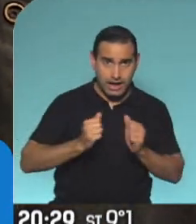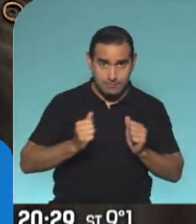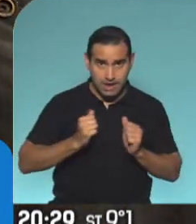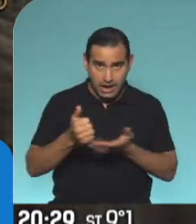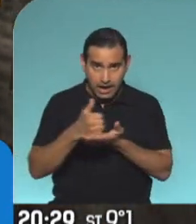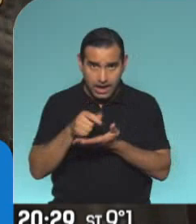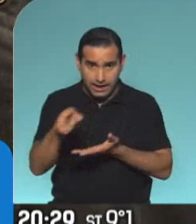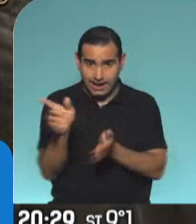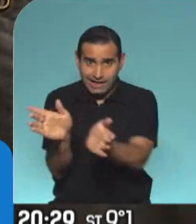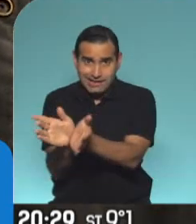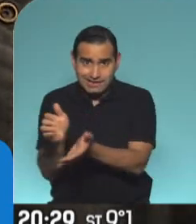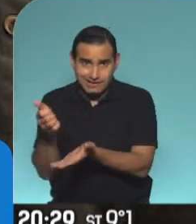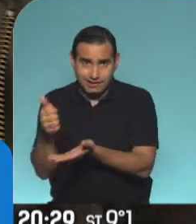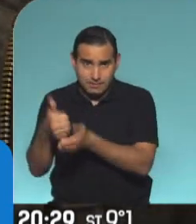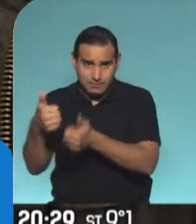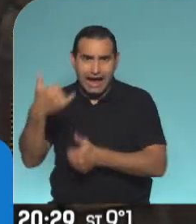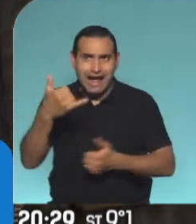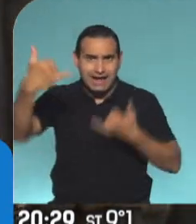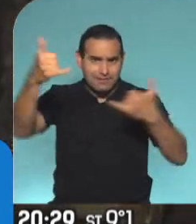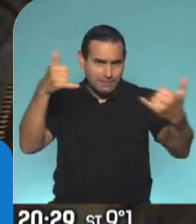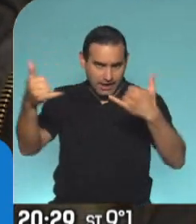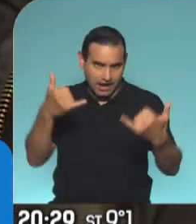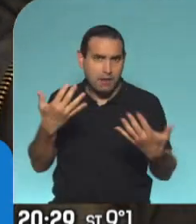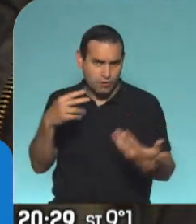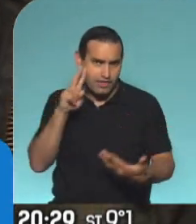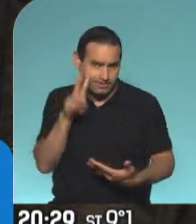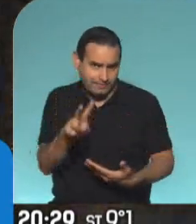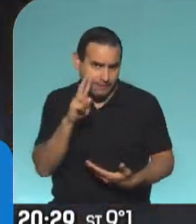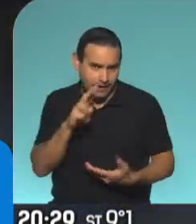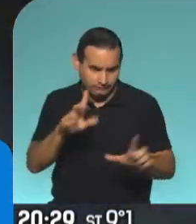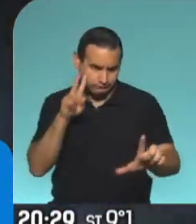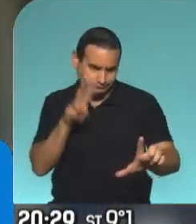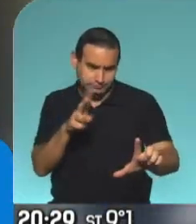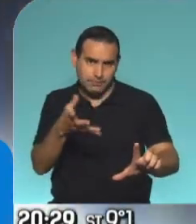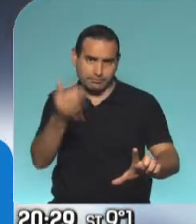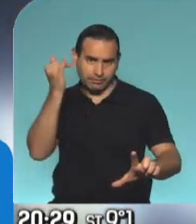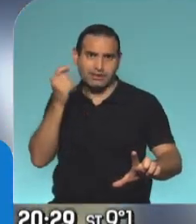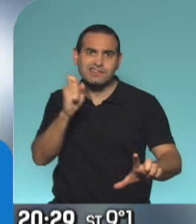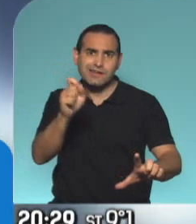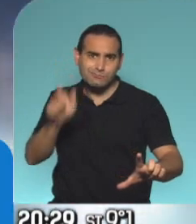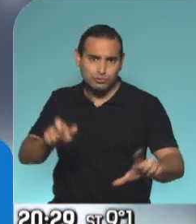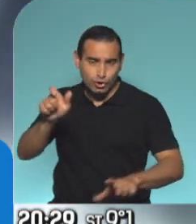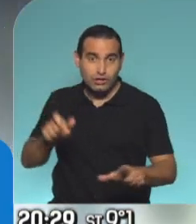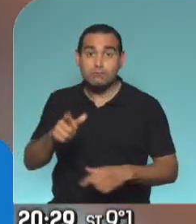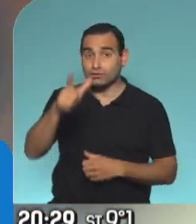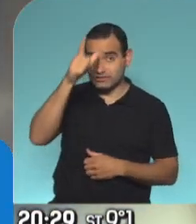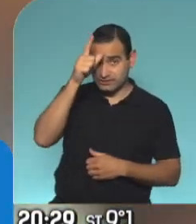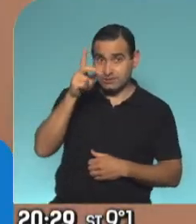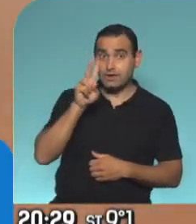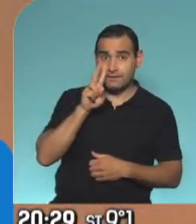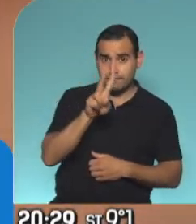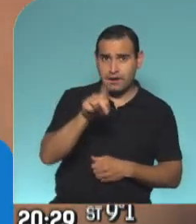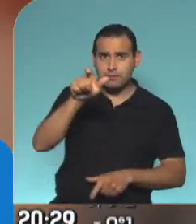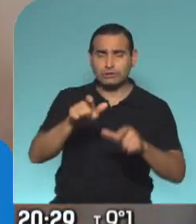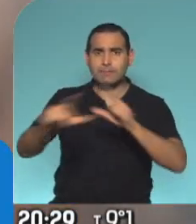la esquina. O sea, acá hay cámaras también, así que se podría llegar a identificar. Las policías vieron a